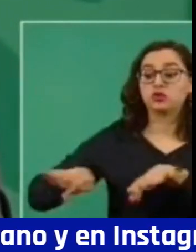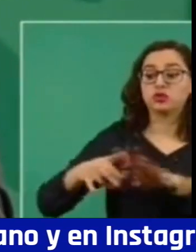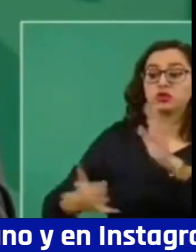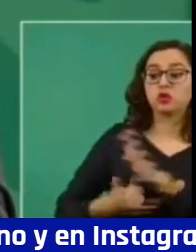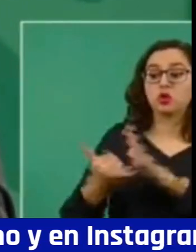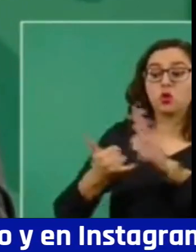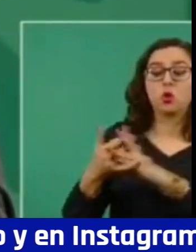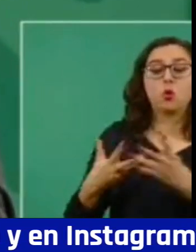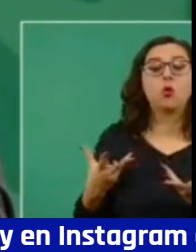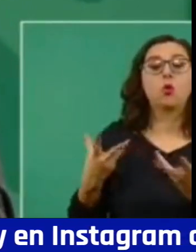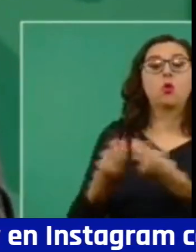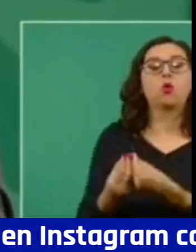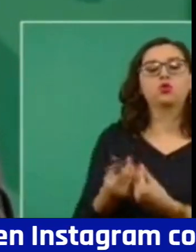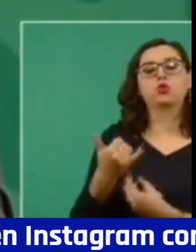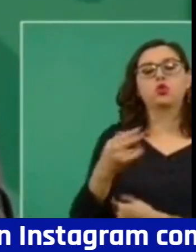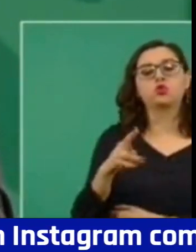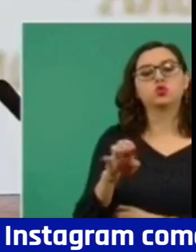Yunes.